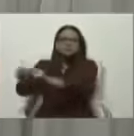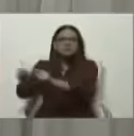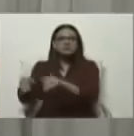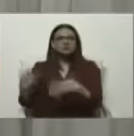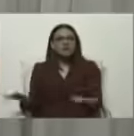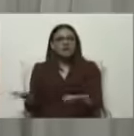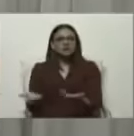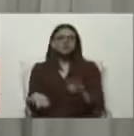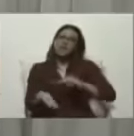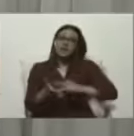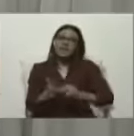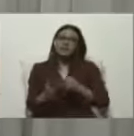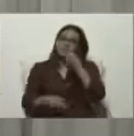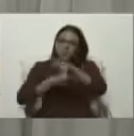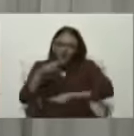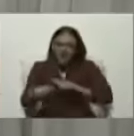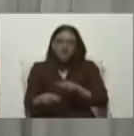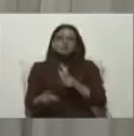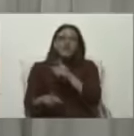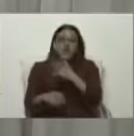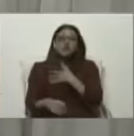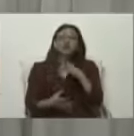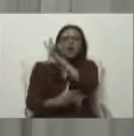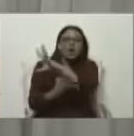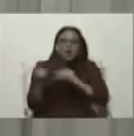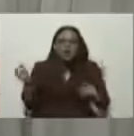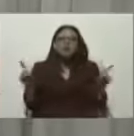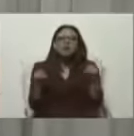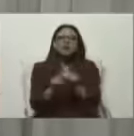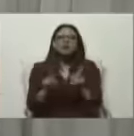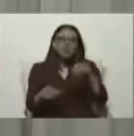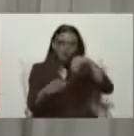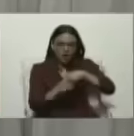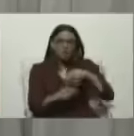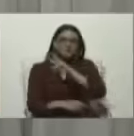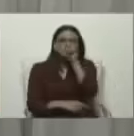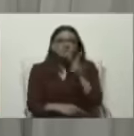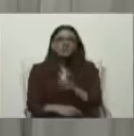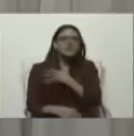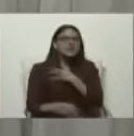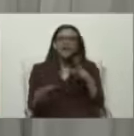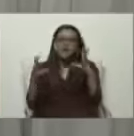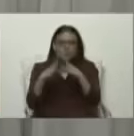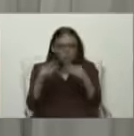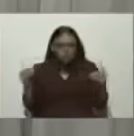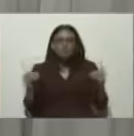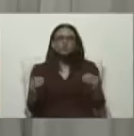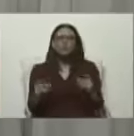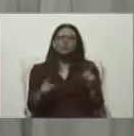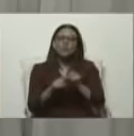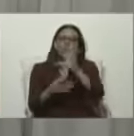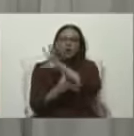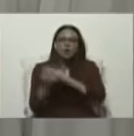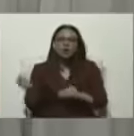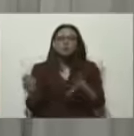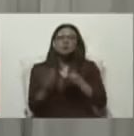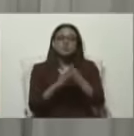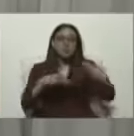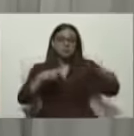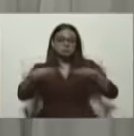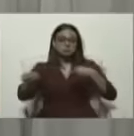Eso es exactamente lo que están proponiendo aquí, cuando hablan de labor